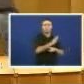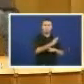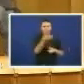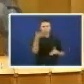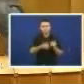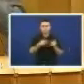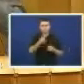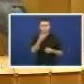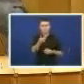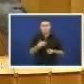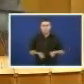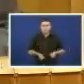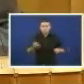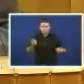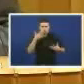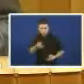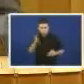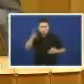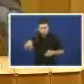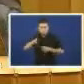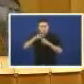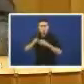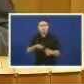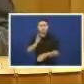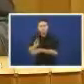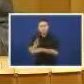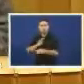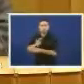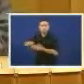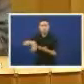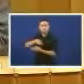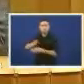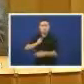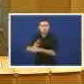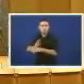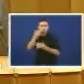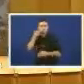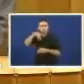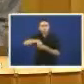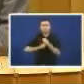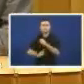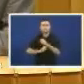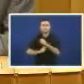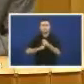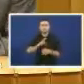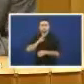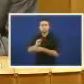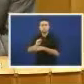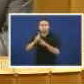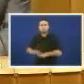o que debe de ser considerado como investimento dentro dunha estrategia de desenvolvemento compartida polas